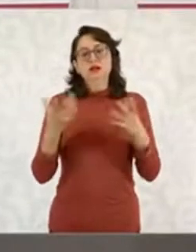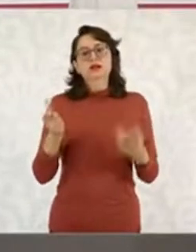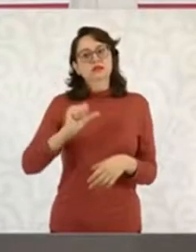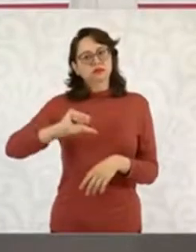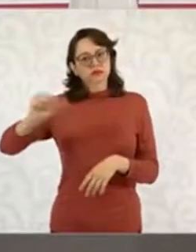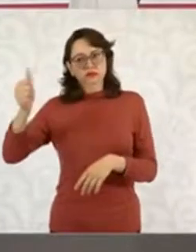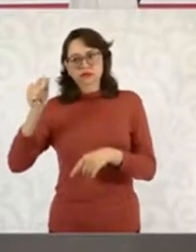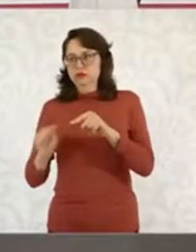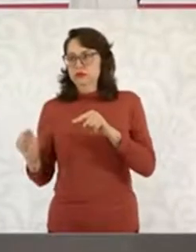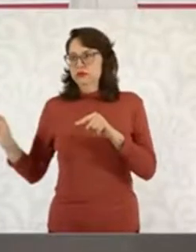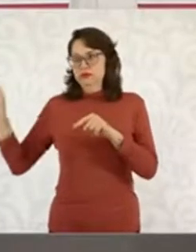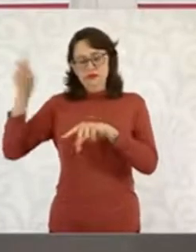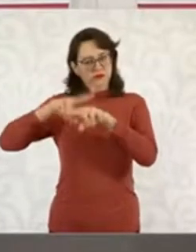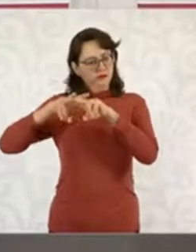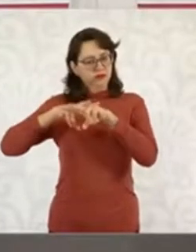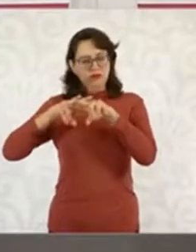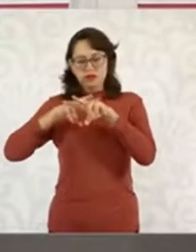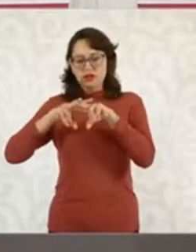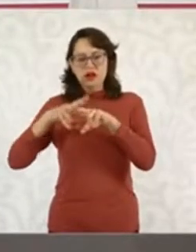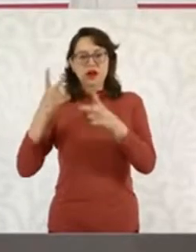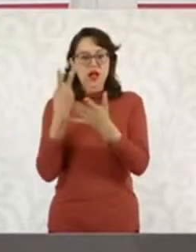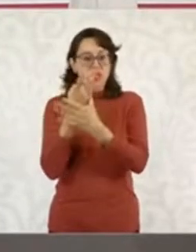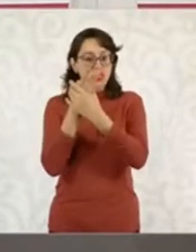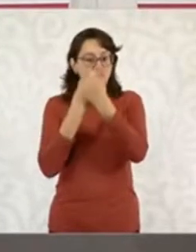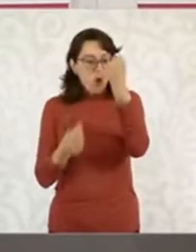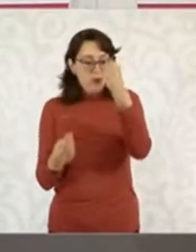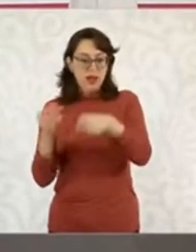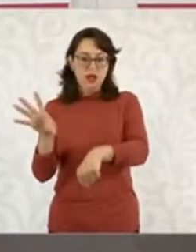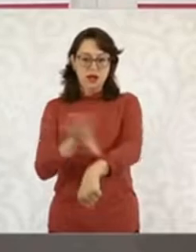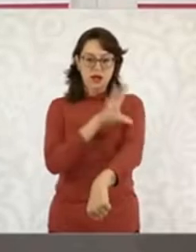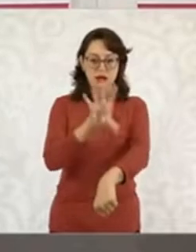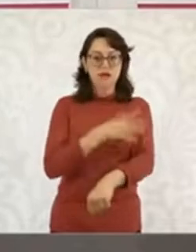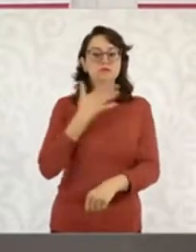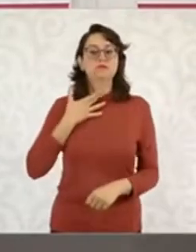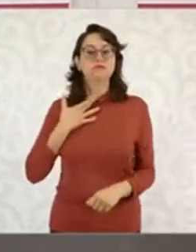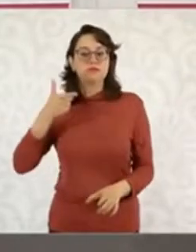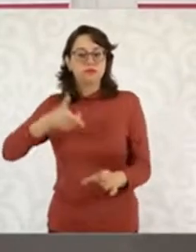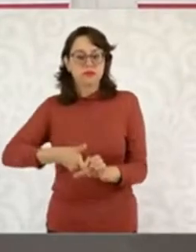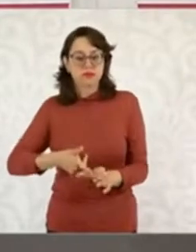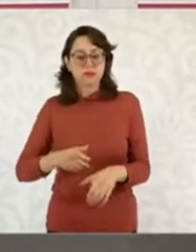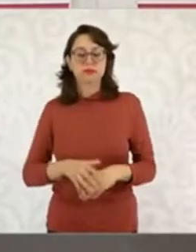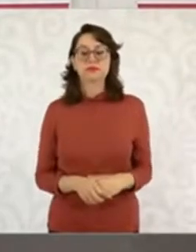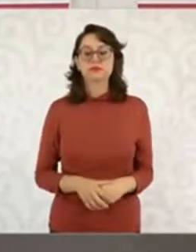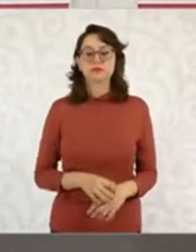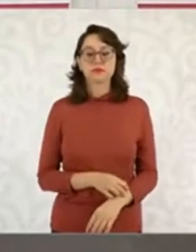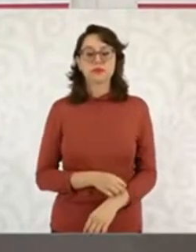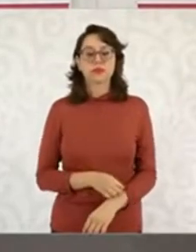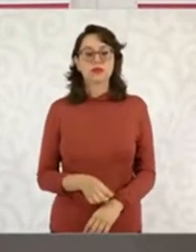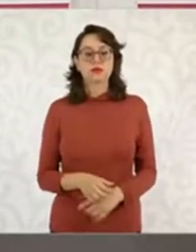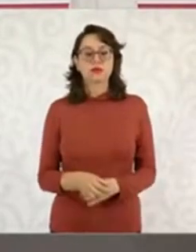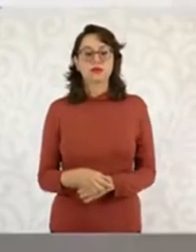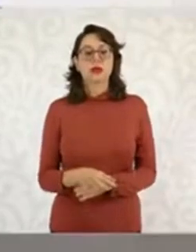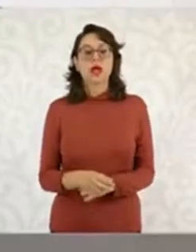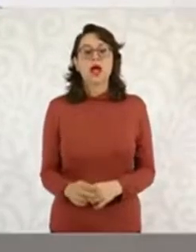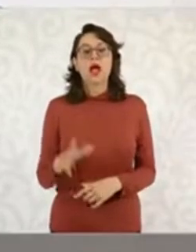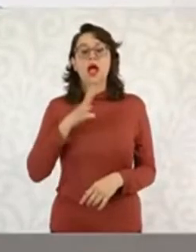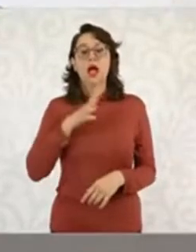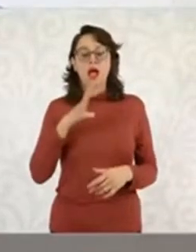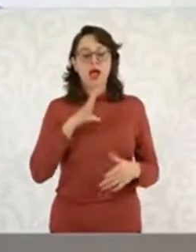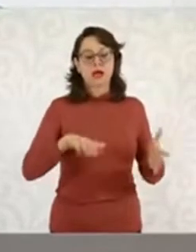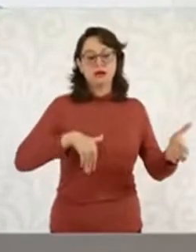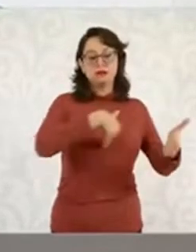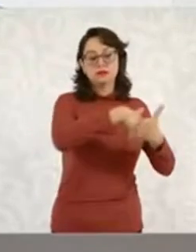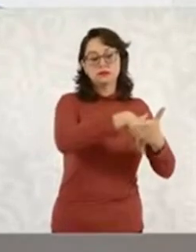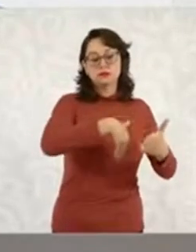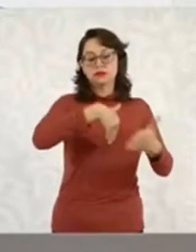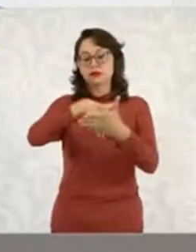son trenes diésel eléctricos se llaman. Sí, perdón. Tenemos estaciones principales y secundarias. Esto